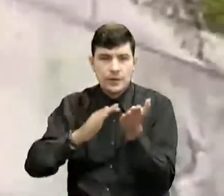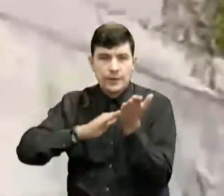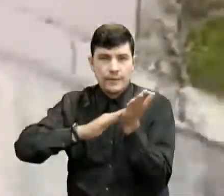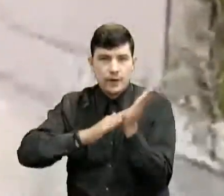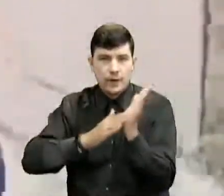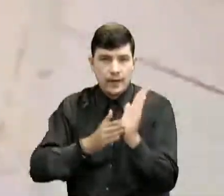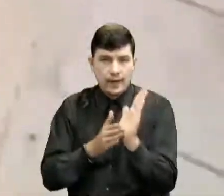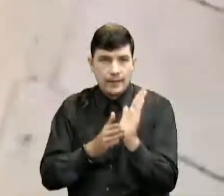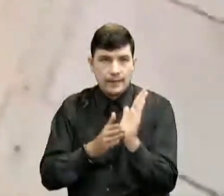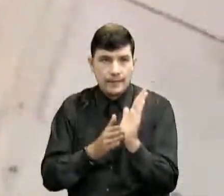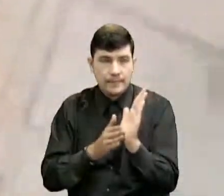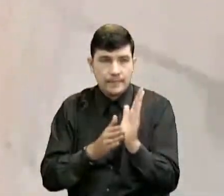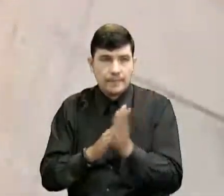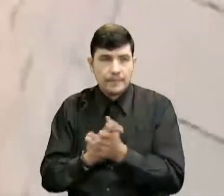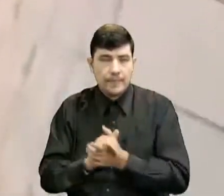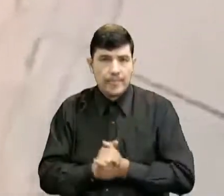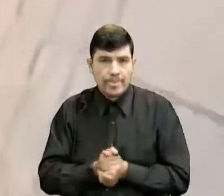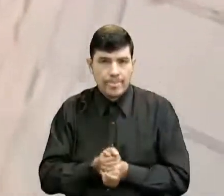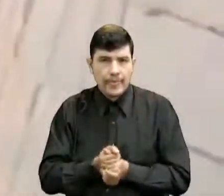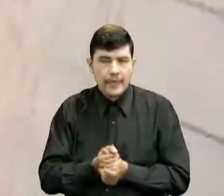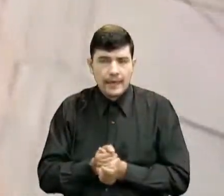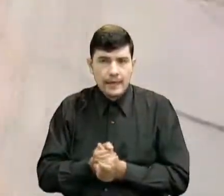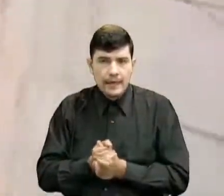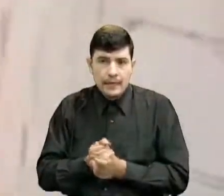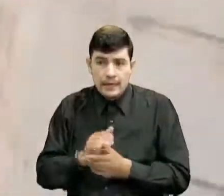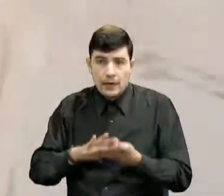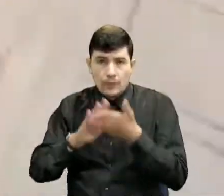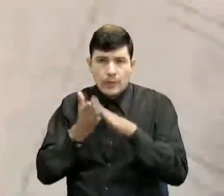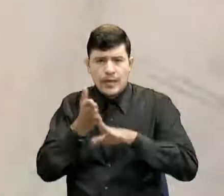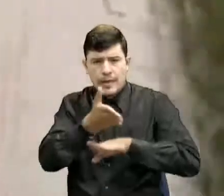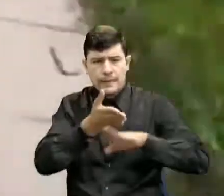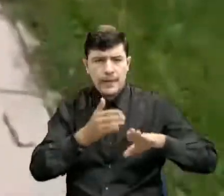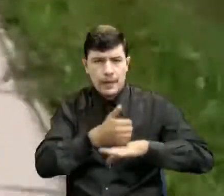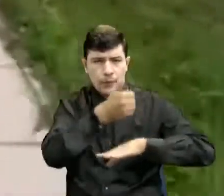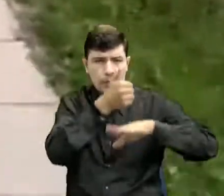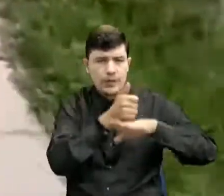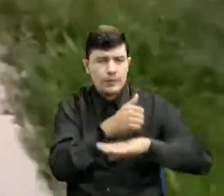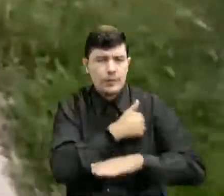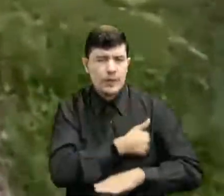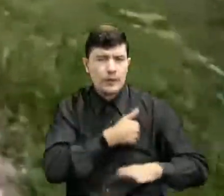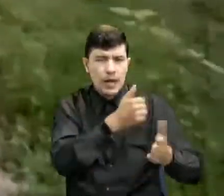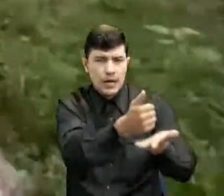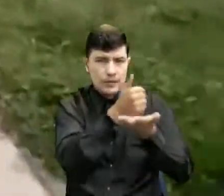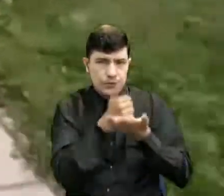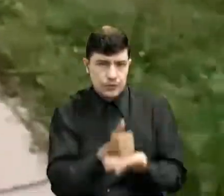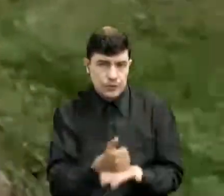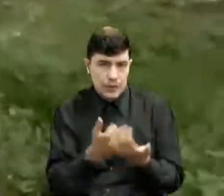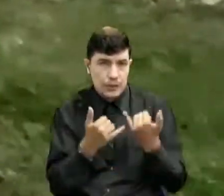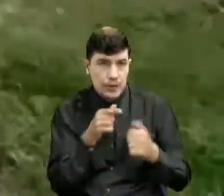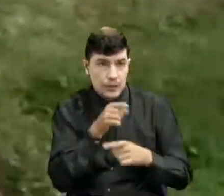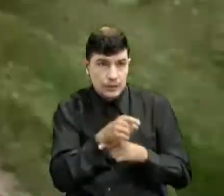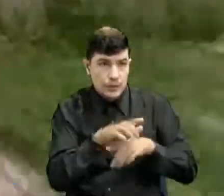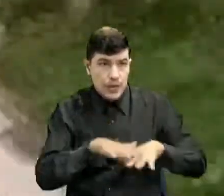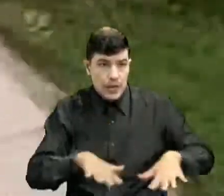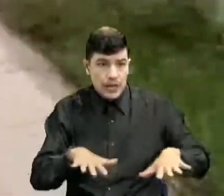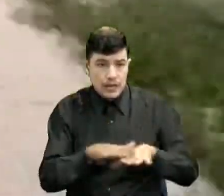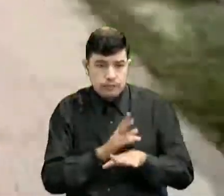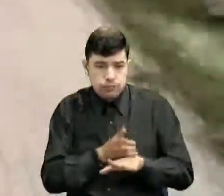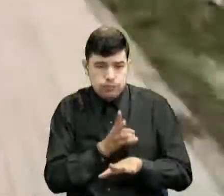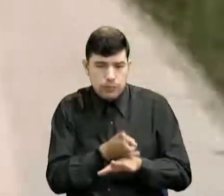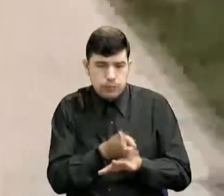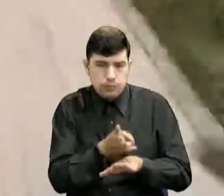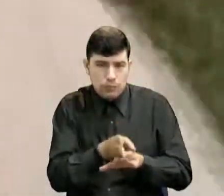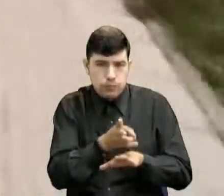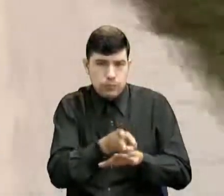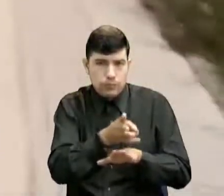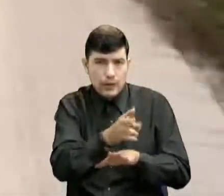donde piden ayuda a las autoridades ya que se ha convertido en un foco de inseguridad exactamente la transversal que va desde la clínica fossoun up hasta el intercambiador